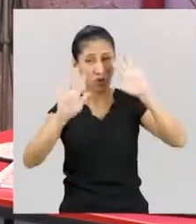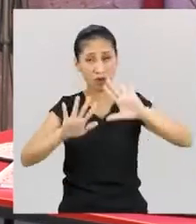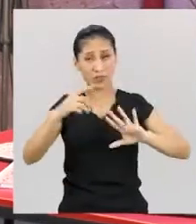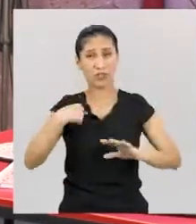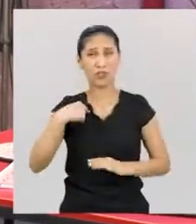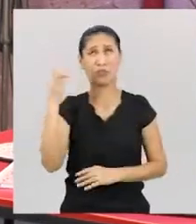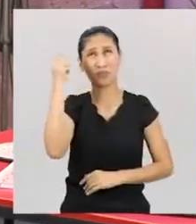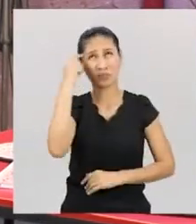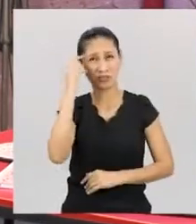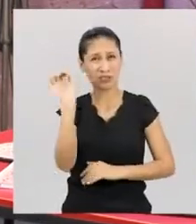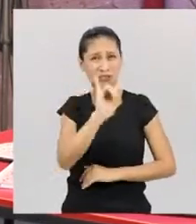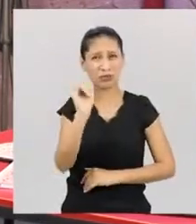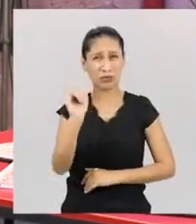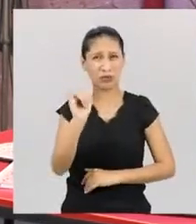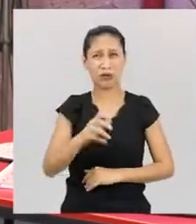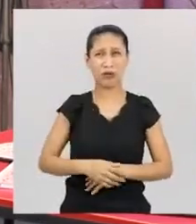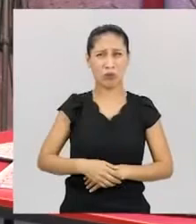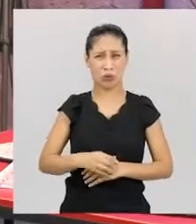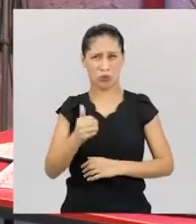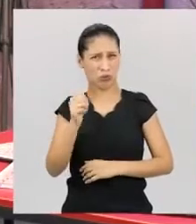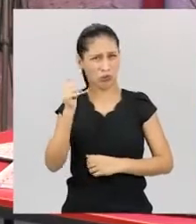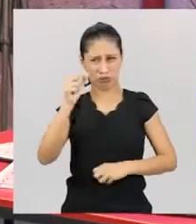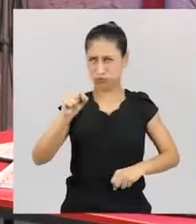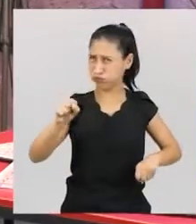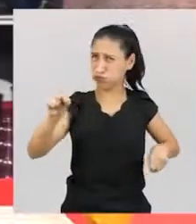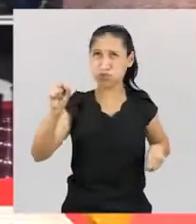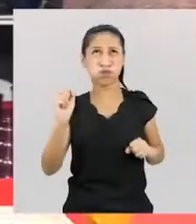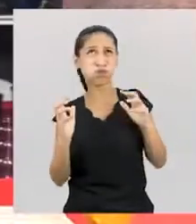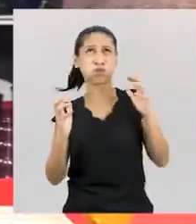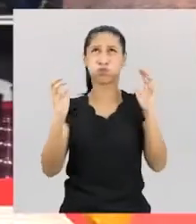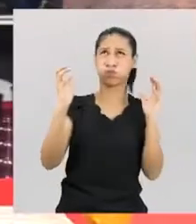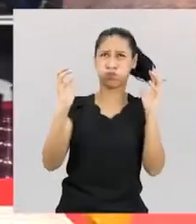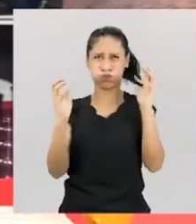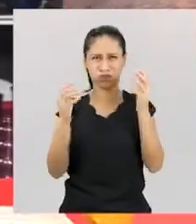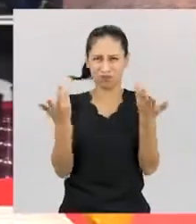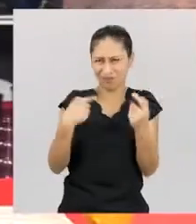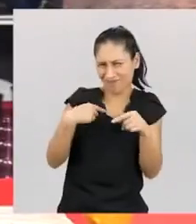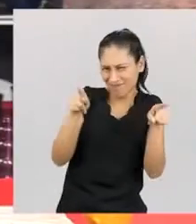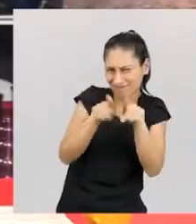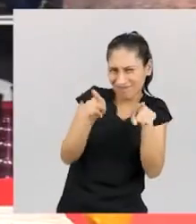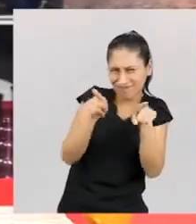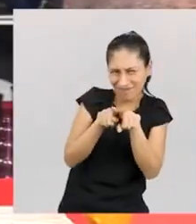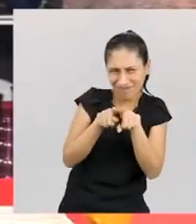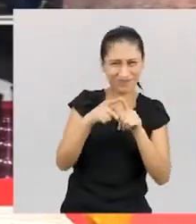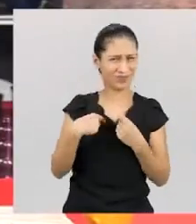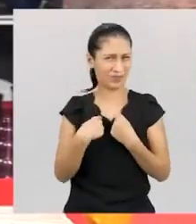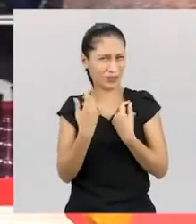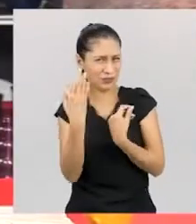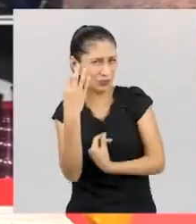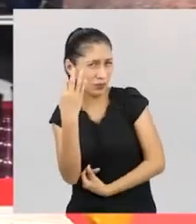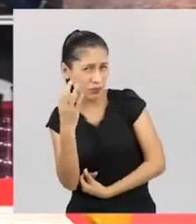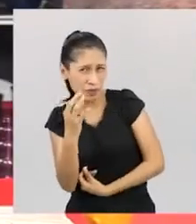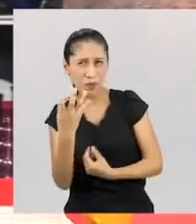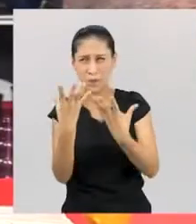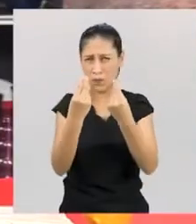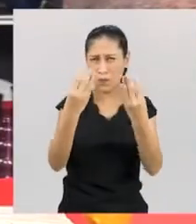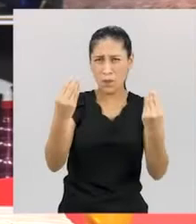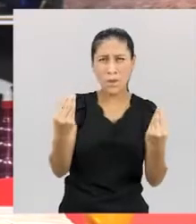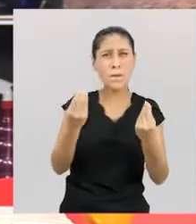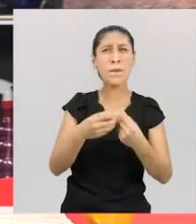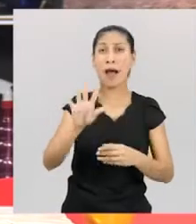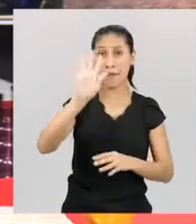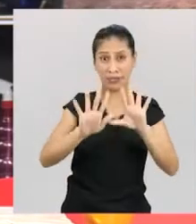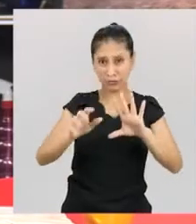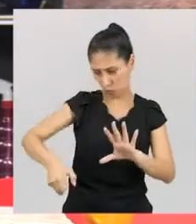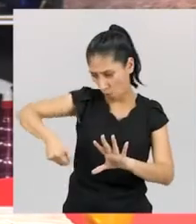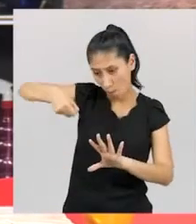A veces yo siento que parecemos astronautas. Yo también, Julia. Yo muchas veces he usado un balde de